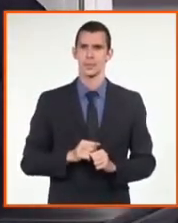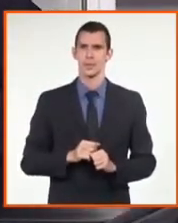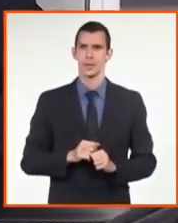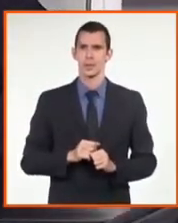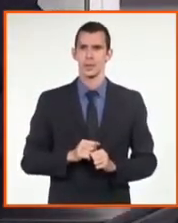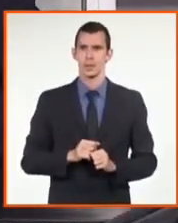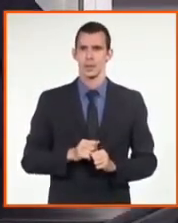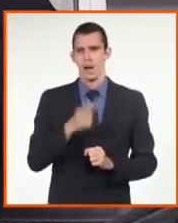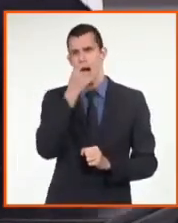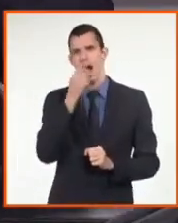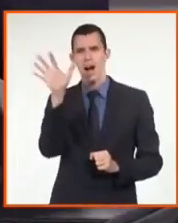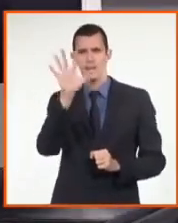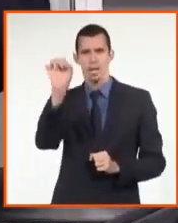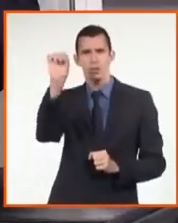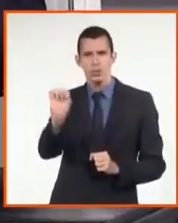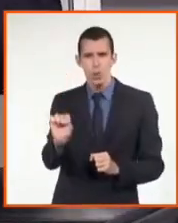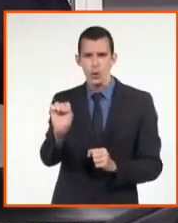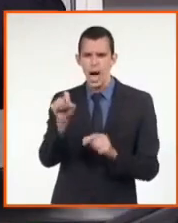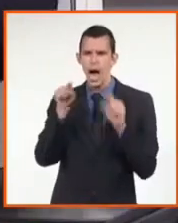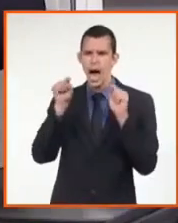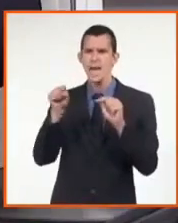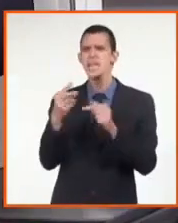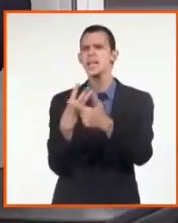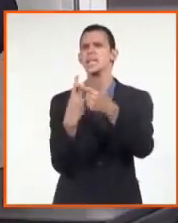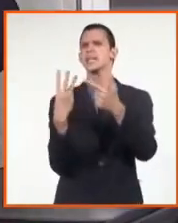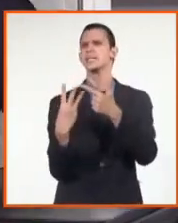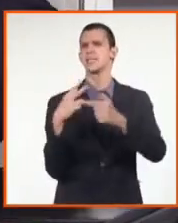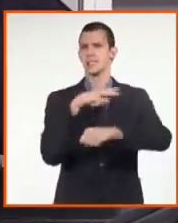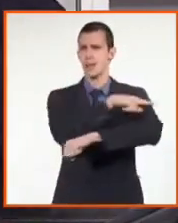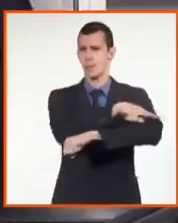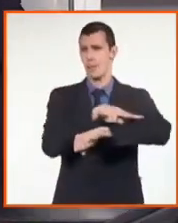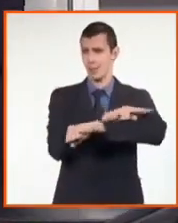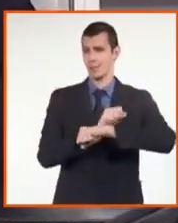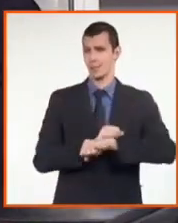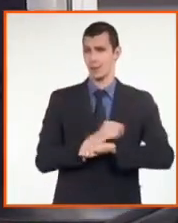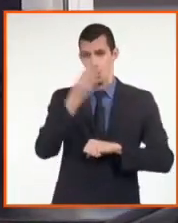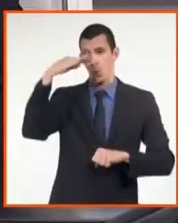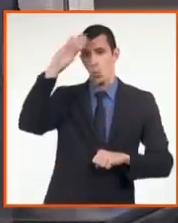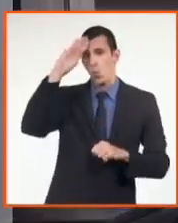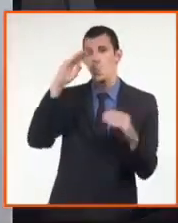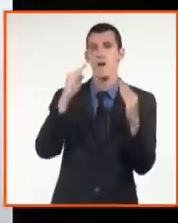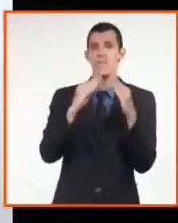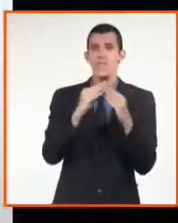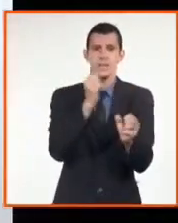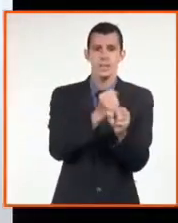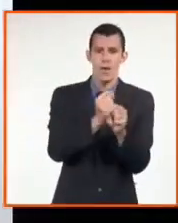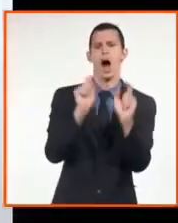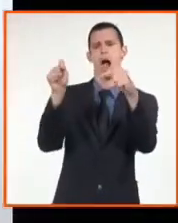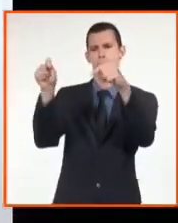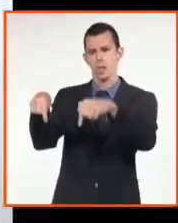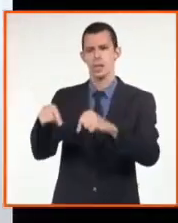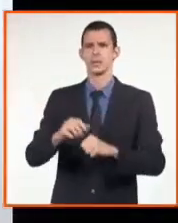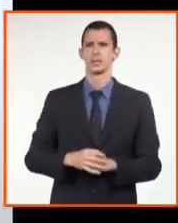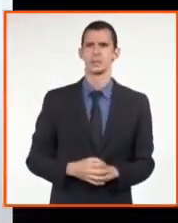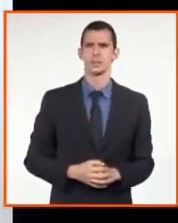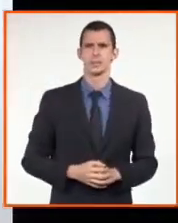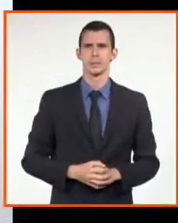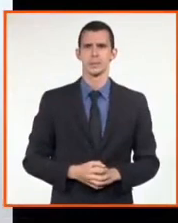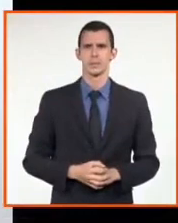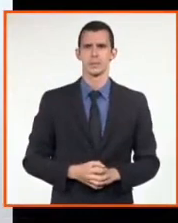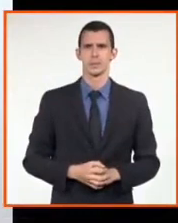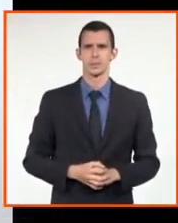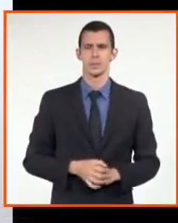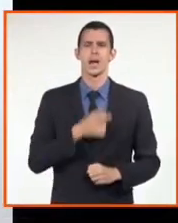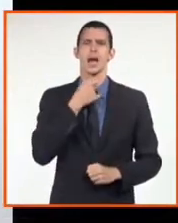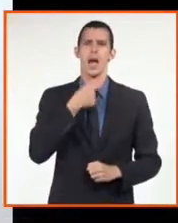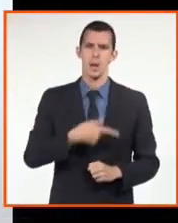suazilandia no o sea porque nosotros y nosotros tenemos presencia por ejemplo la de la circunscripción electoral de